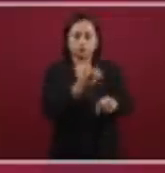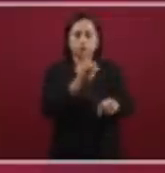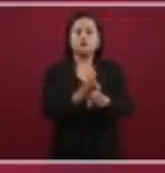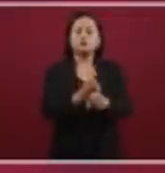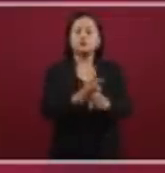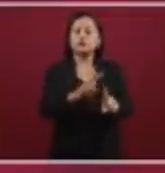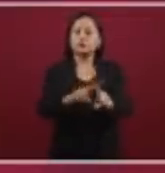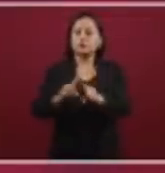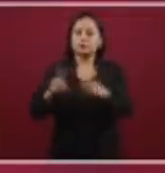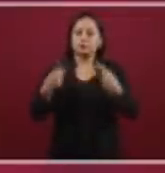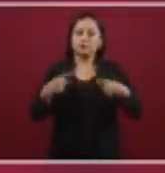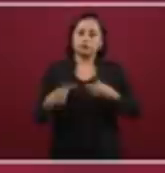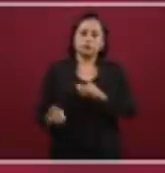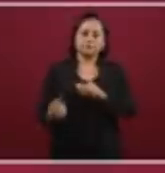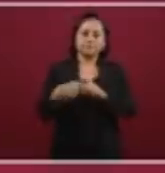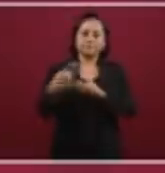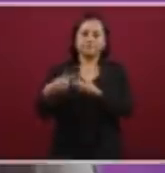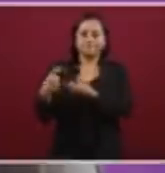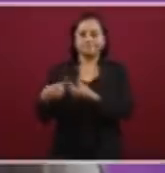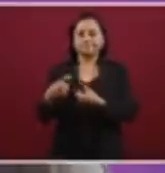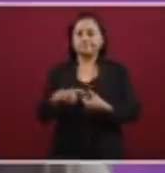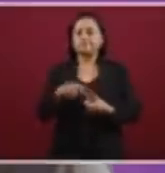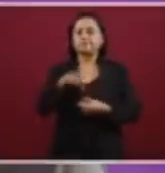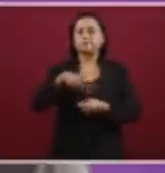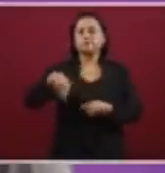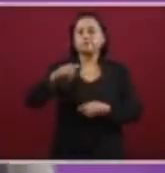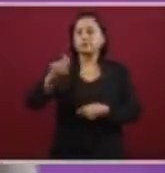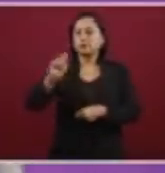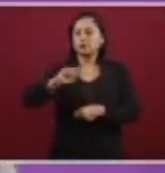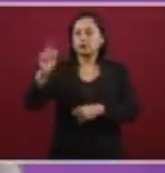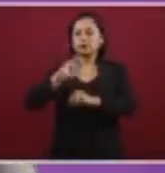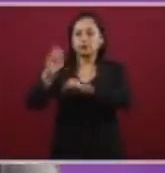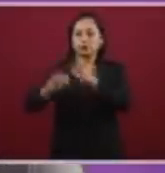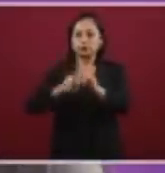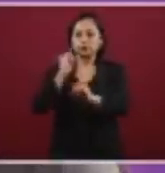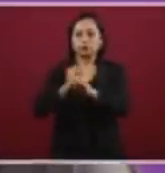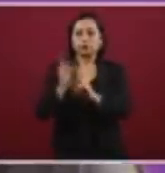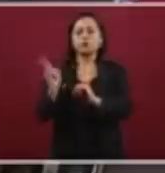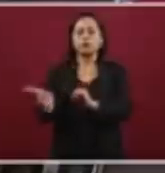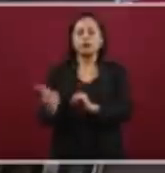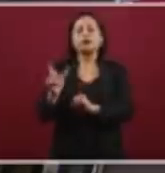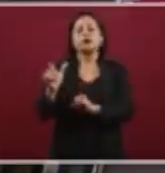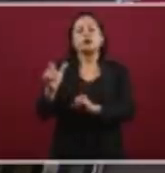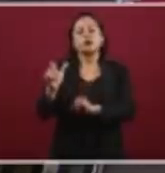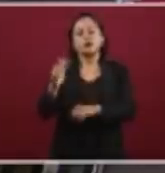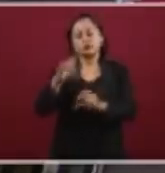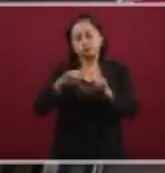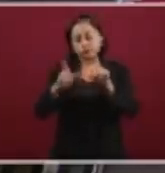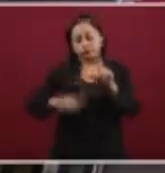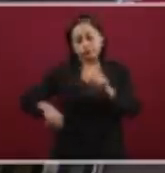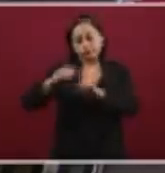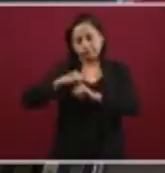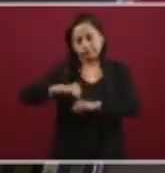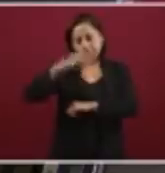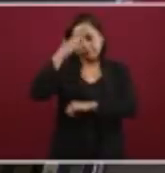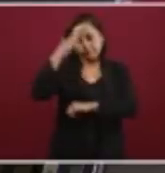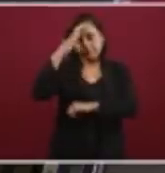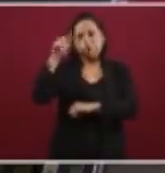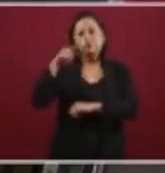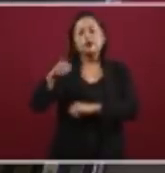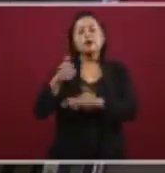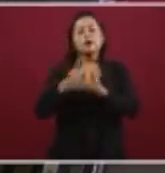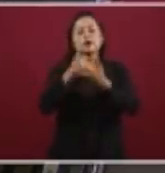con asesores de carácter internacional donde está la fiscalía de la república donde está ayudando el equipo de